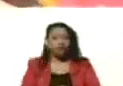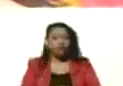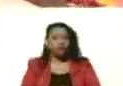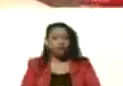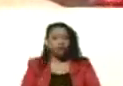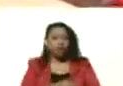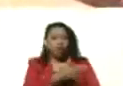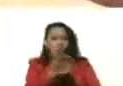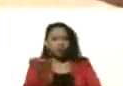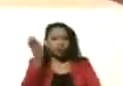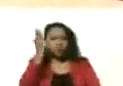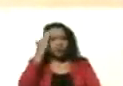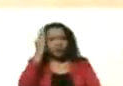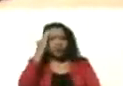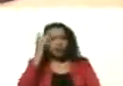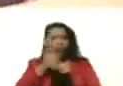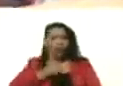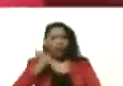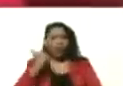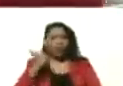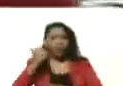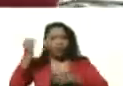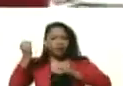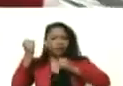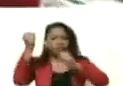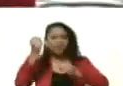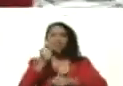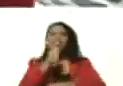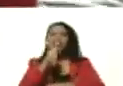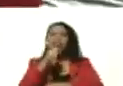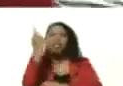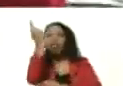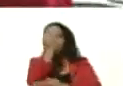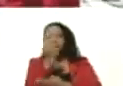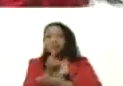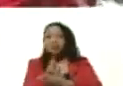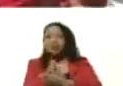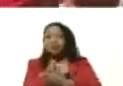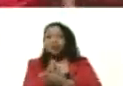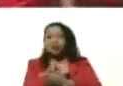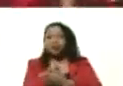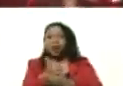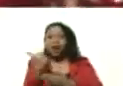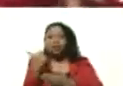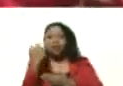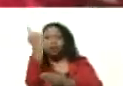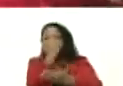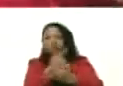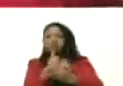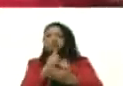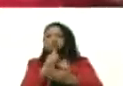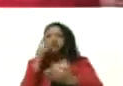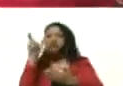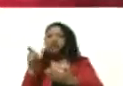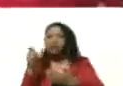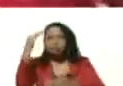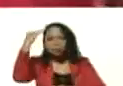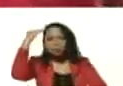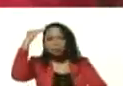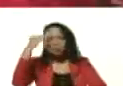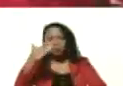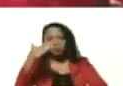Ustedes saben... que ese estandarte, ¿quién lo diseñó? Ese estandarte lo diseñó el